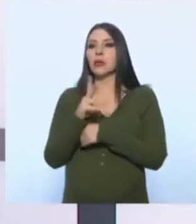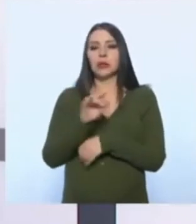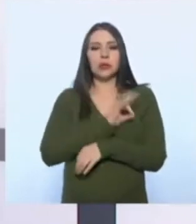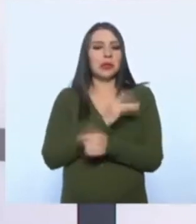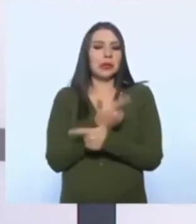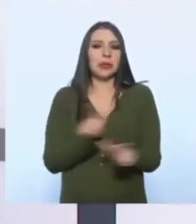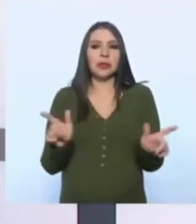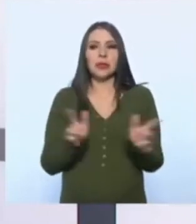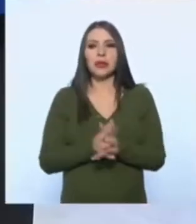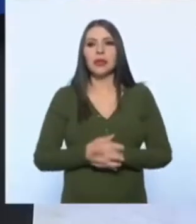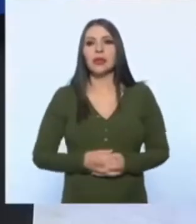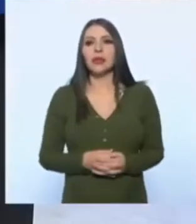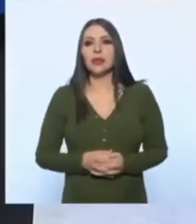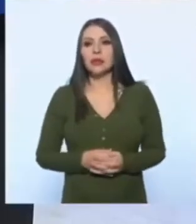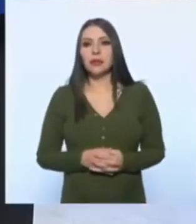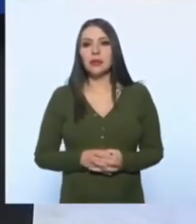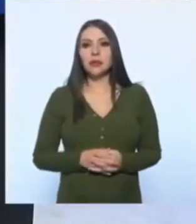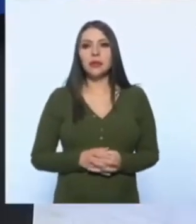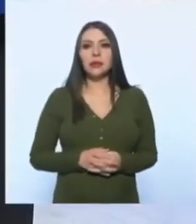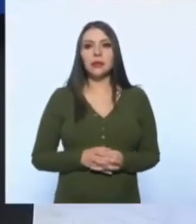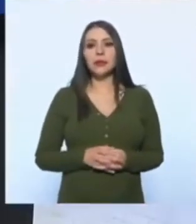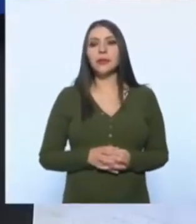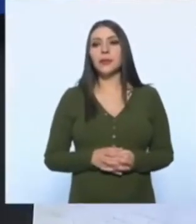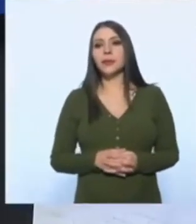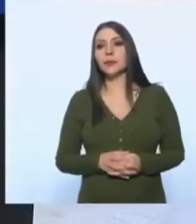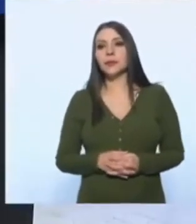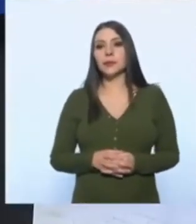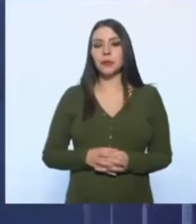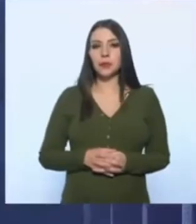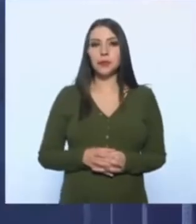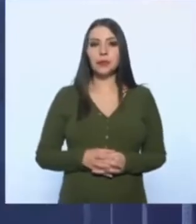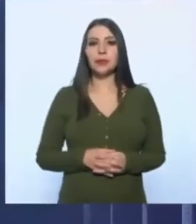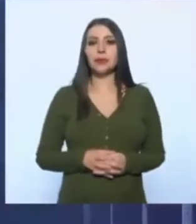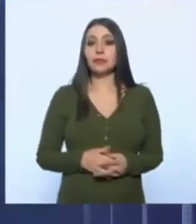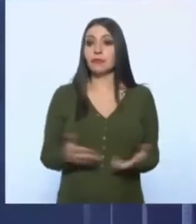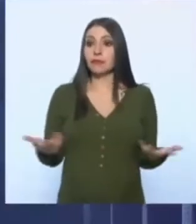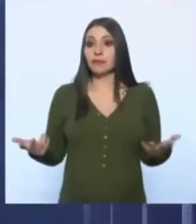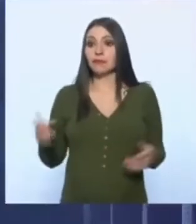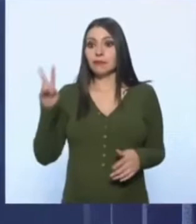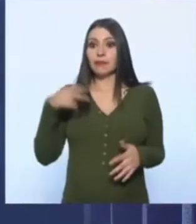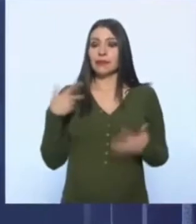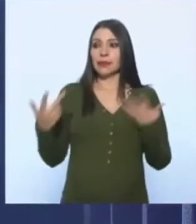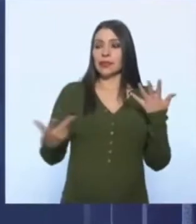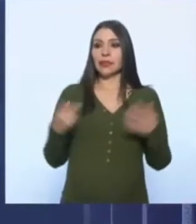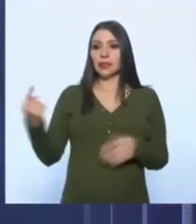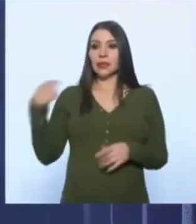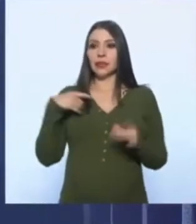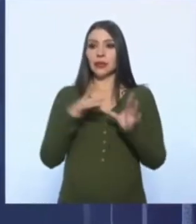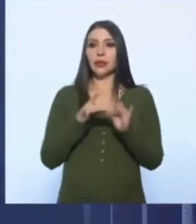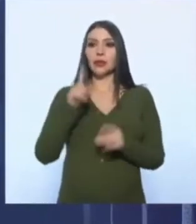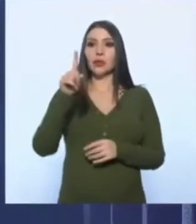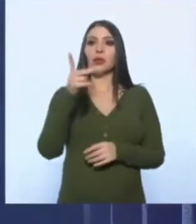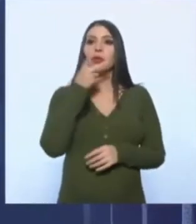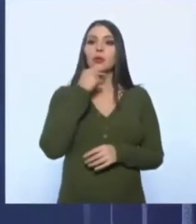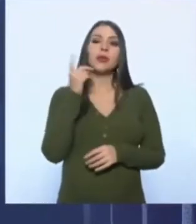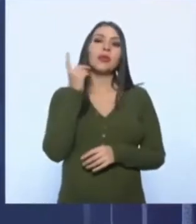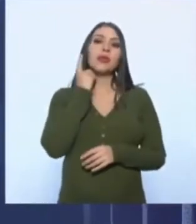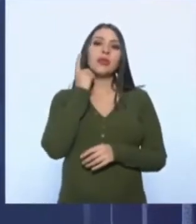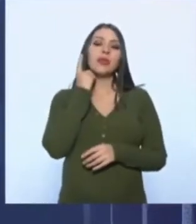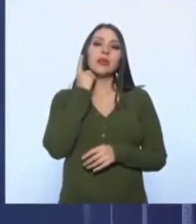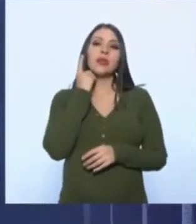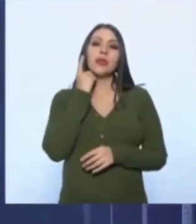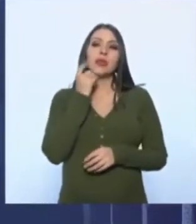bien. Oye, qué desconcertante, de verdad, me dejaste desconcertada cuando me cuentas que un varón diputado mantiene en